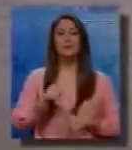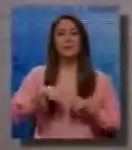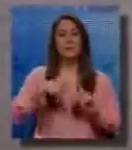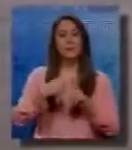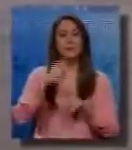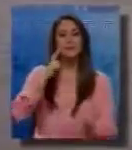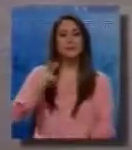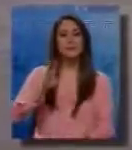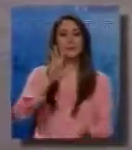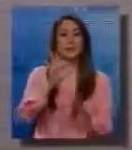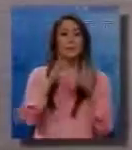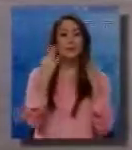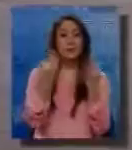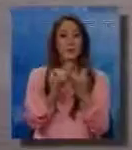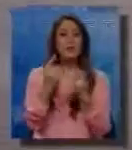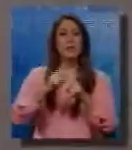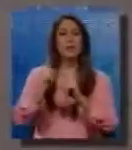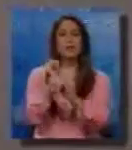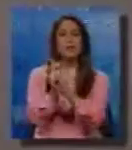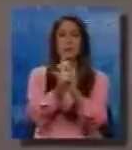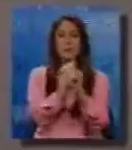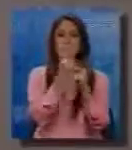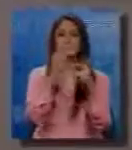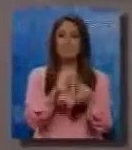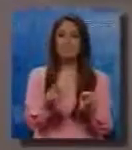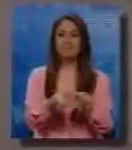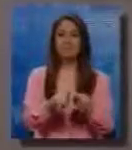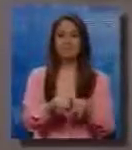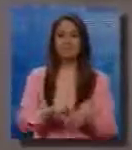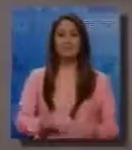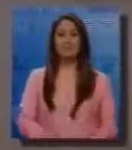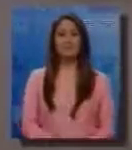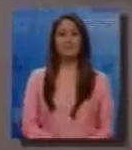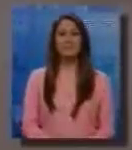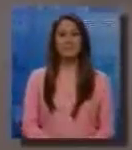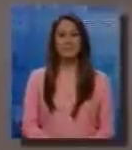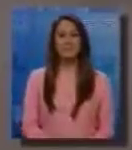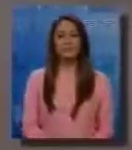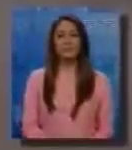turísticos para familias e instituciones. Mauricio Ceballos, TC Televisión.